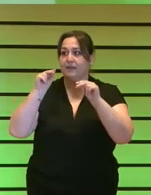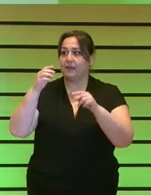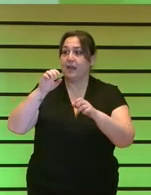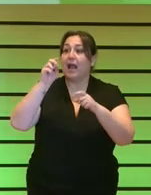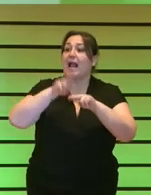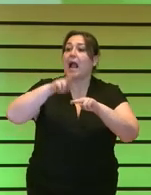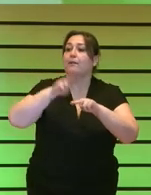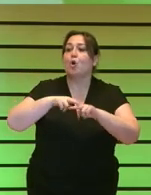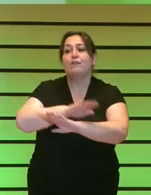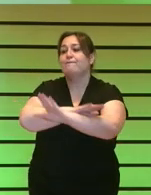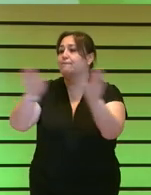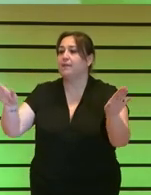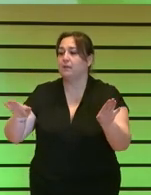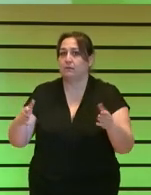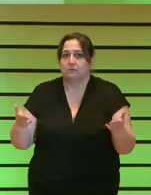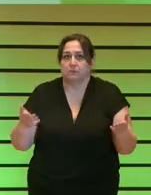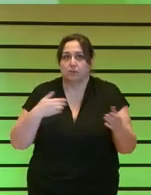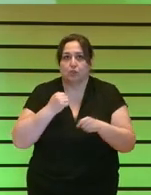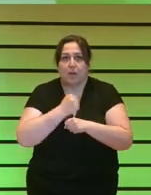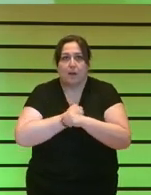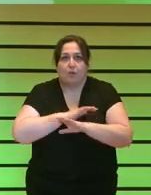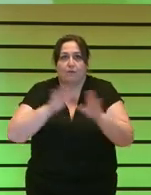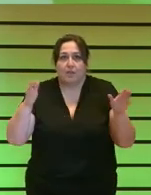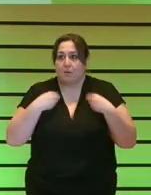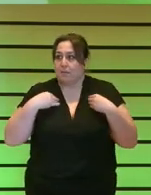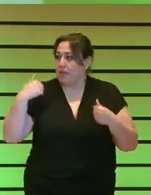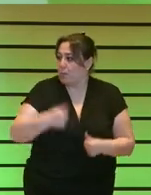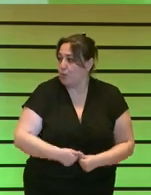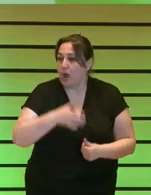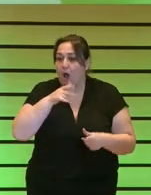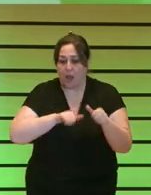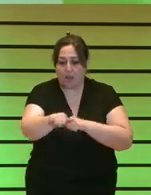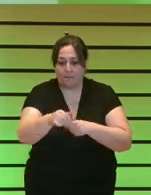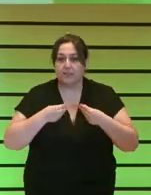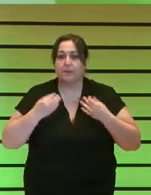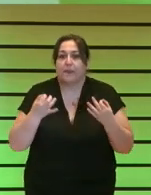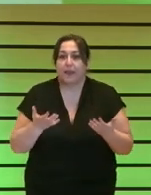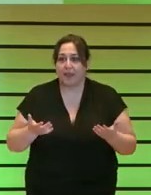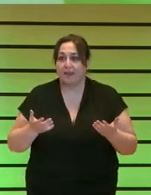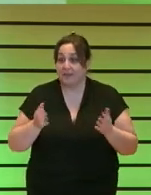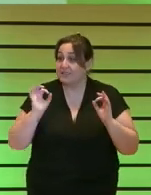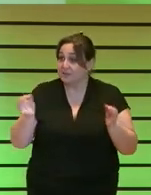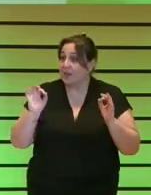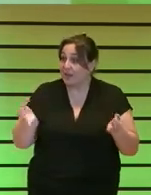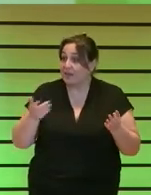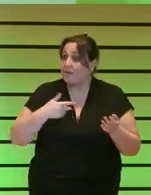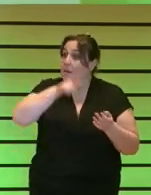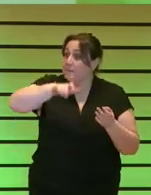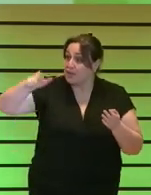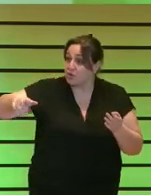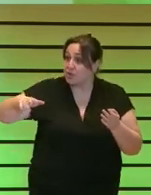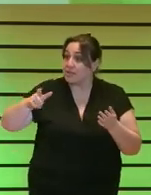te dicen de qué vivimos si llevamos toda la vida viviendo en esto Efectivamente es que tanto a las personas como Al conjunto del territorio